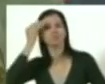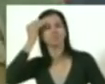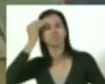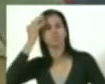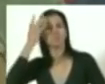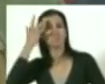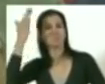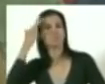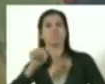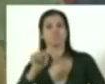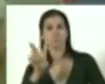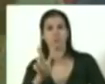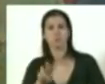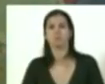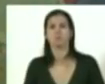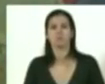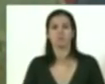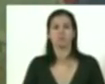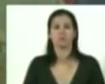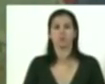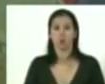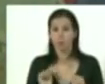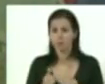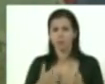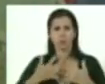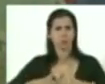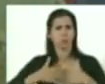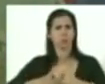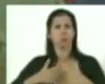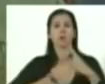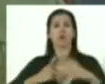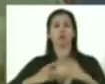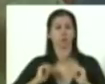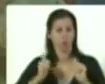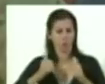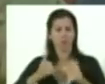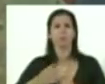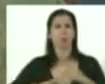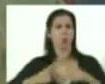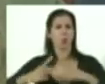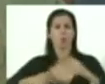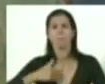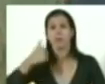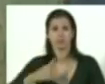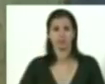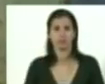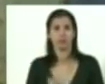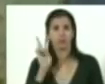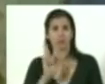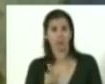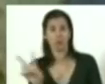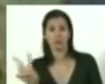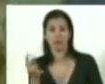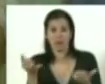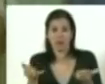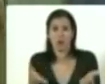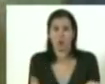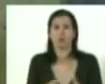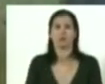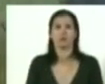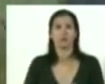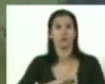a activar su potencial productivo. Hoy vemos a Venezuela mucho